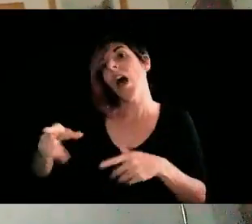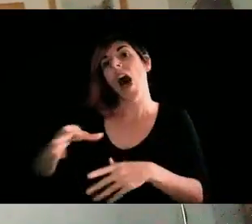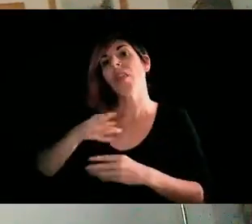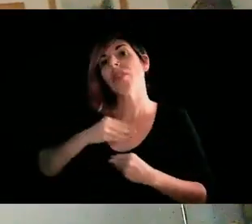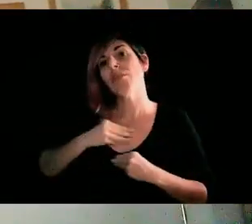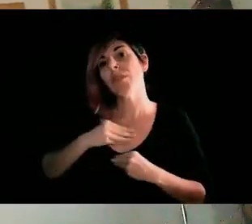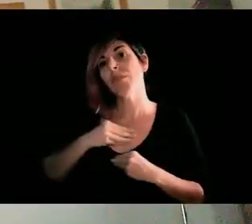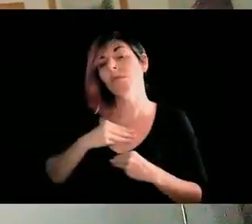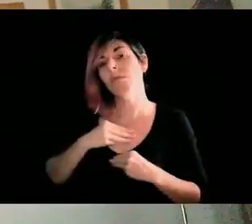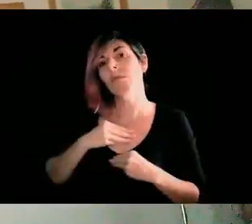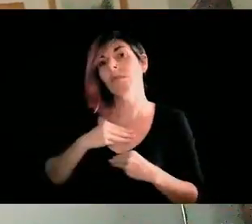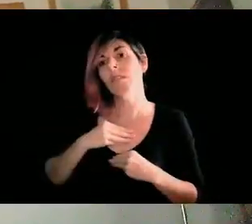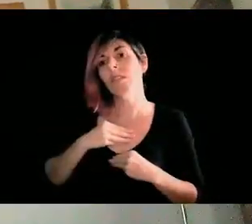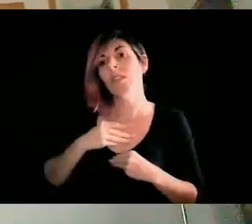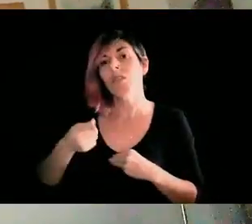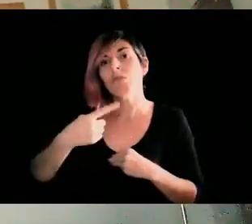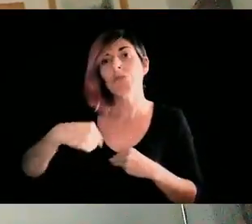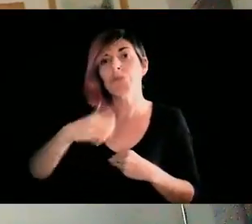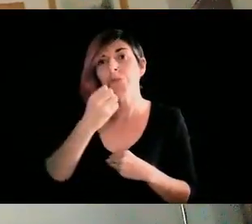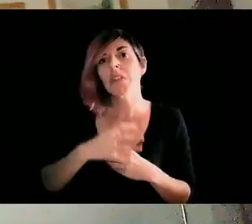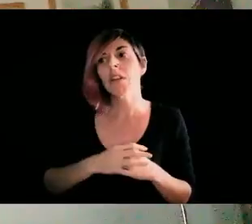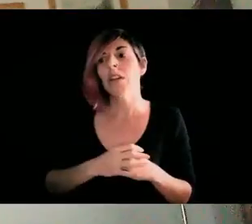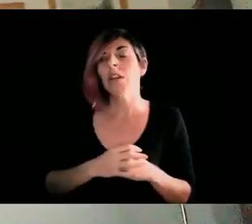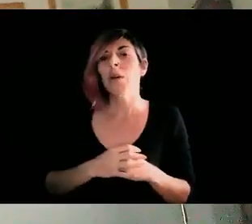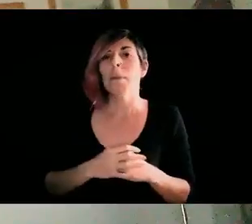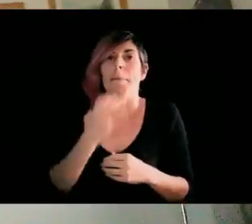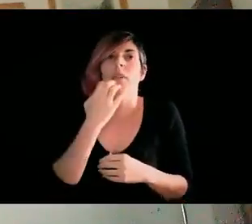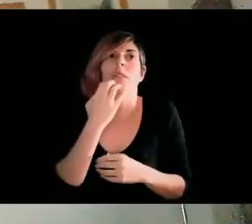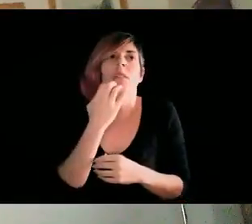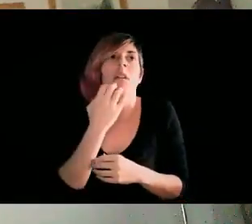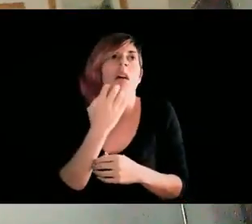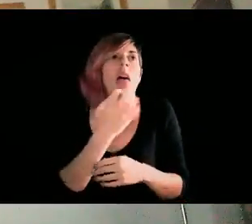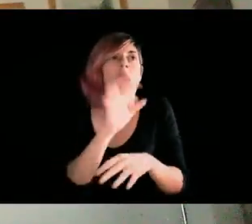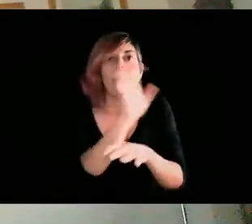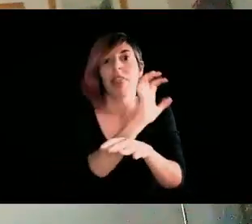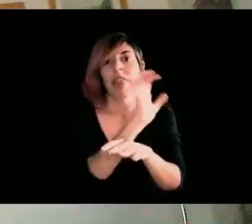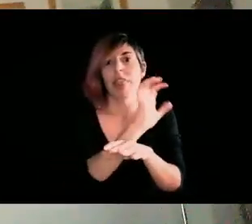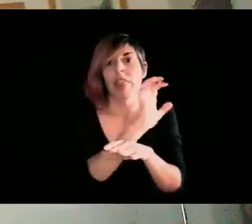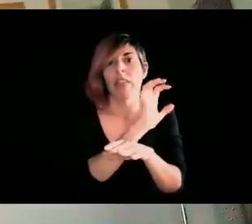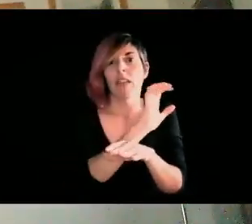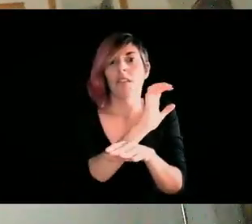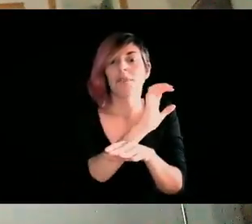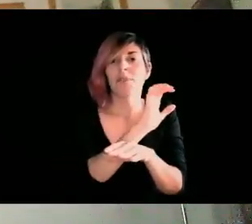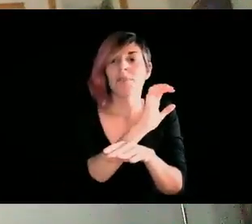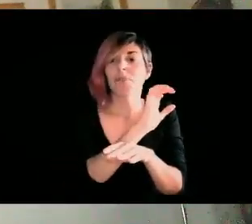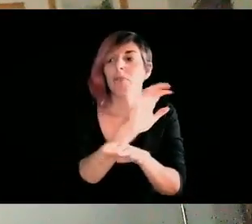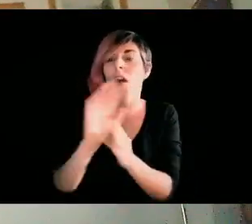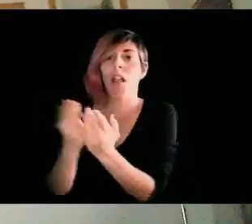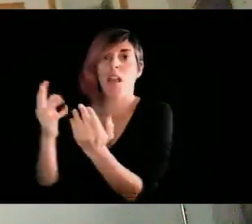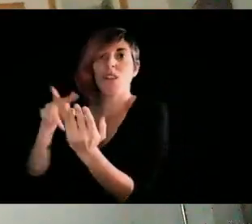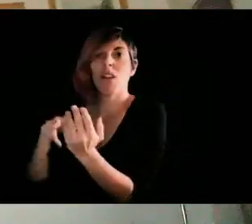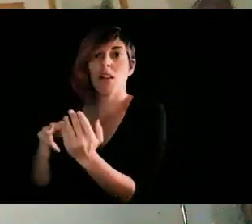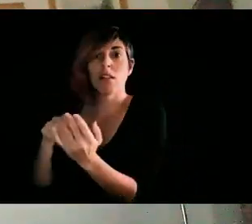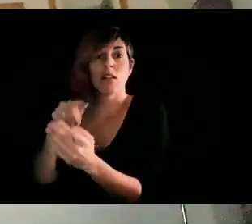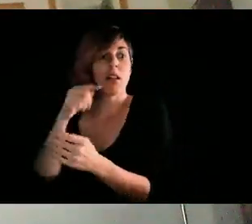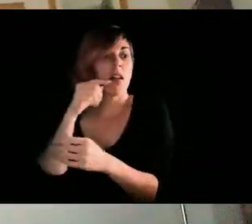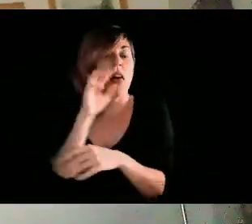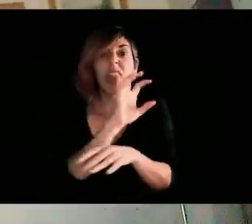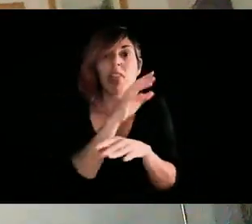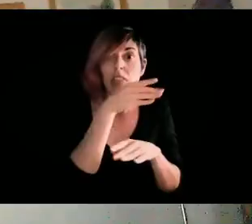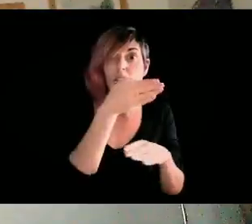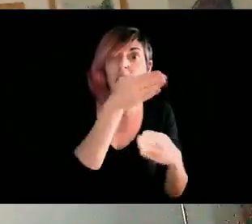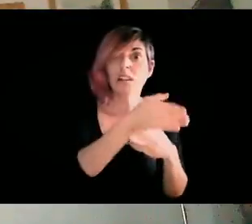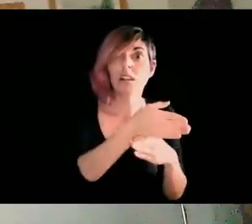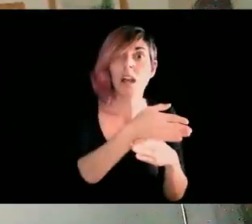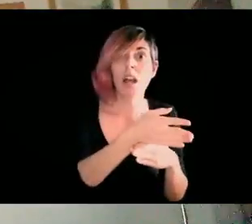ellas. Cuento muchas veces que las personas van al cine o leen libros y van al